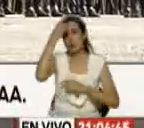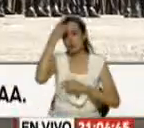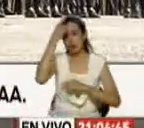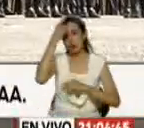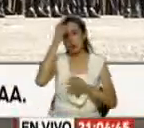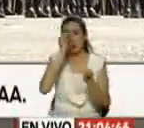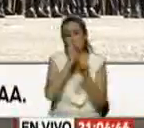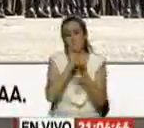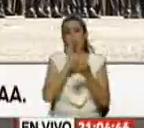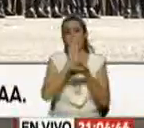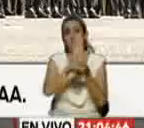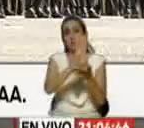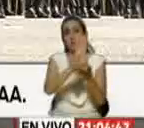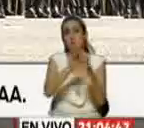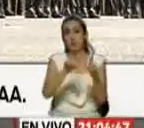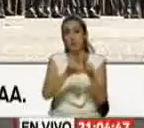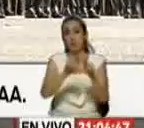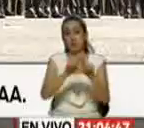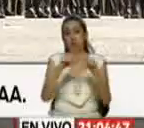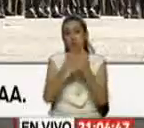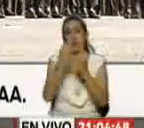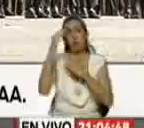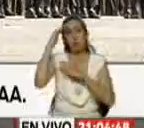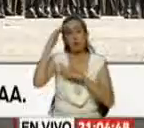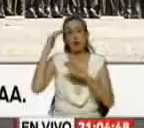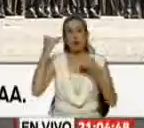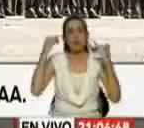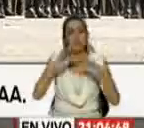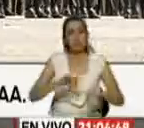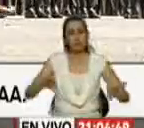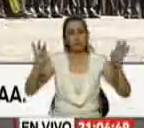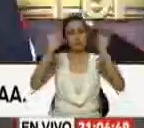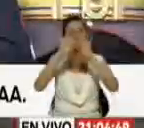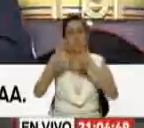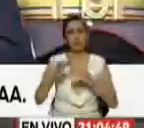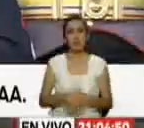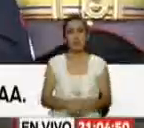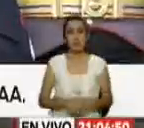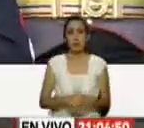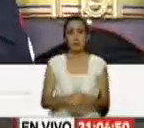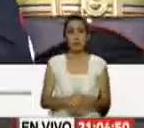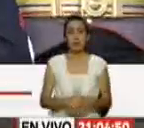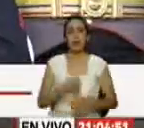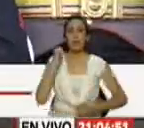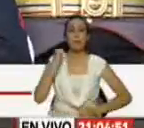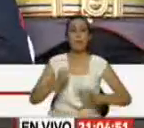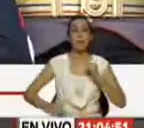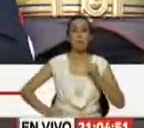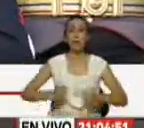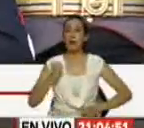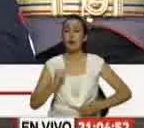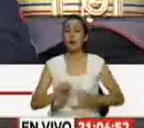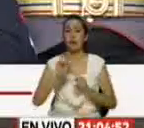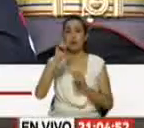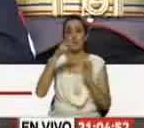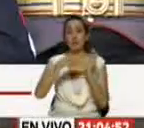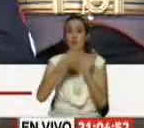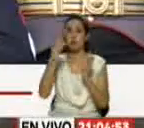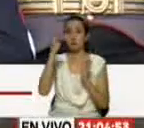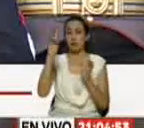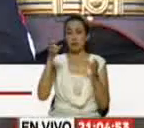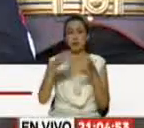el Instituto de Seguridad Social de Fuerzas Armadas. Un importante avance ya se ha realizado. En mayo de 2017, la deuda con el